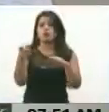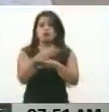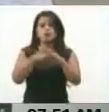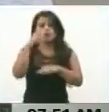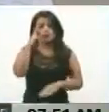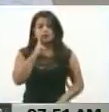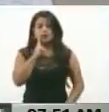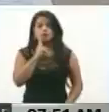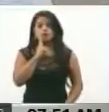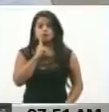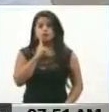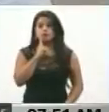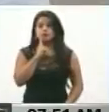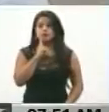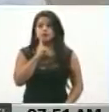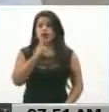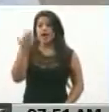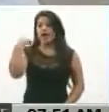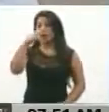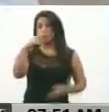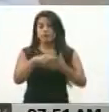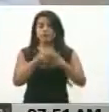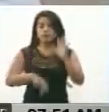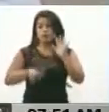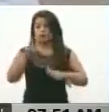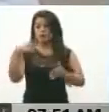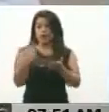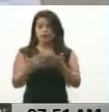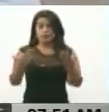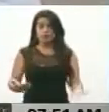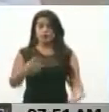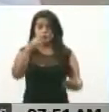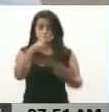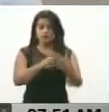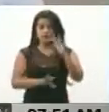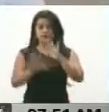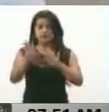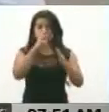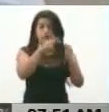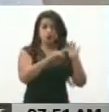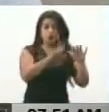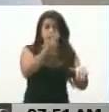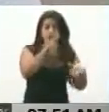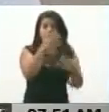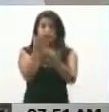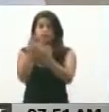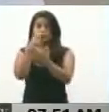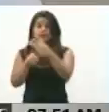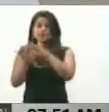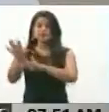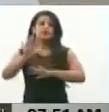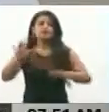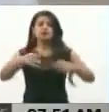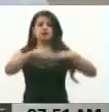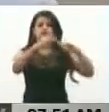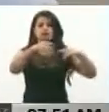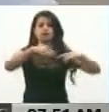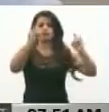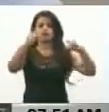bueno, desde el 2012 hasta ahora, hasta el 2015, hemos logrado desarrollar 22 estaciones. Aquí